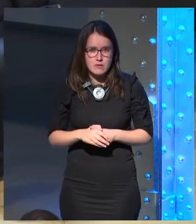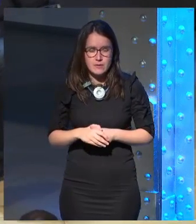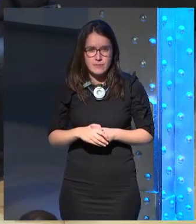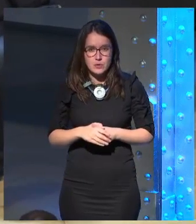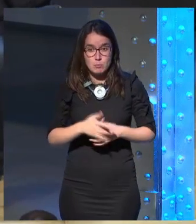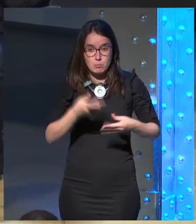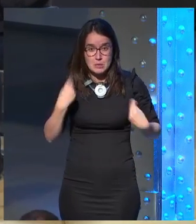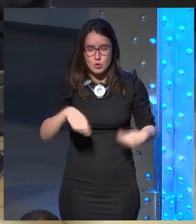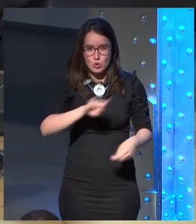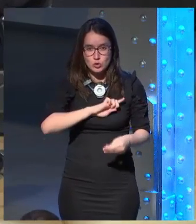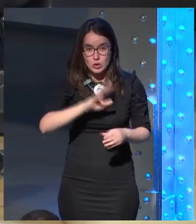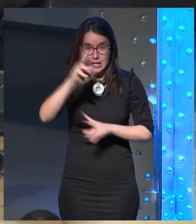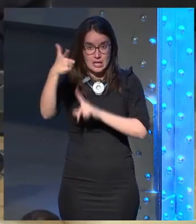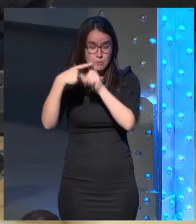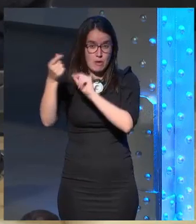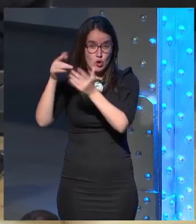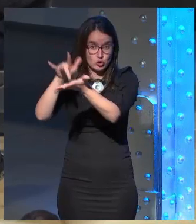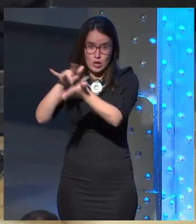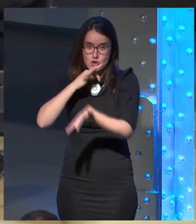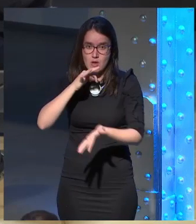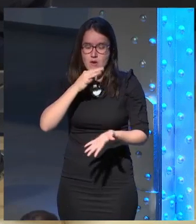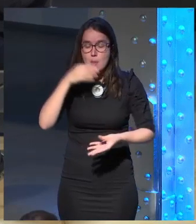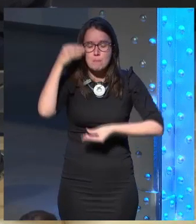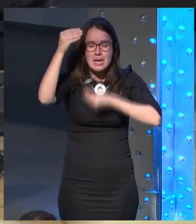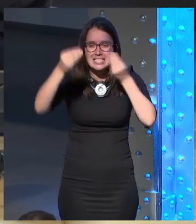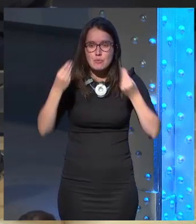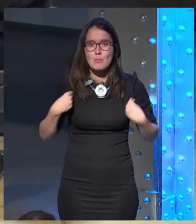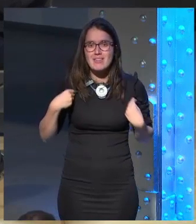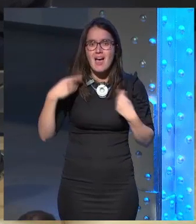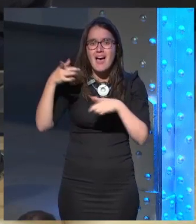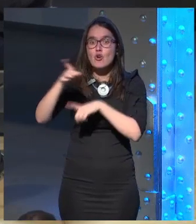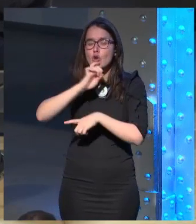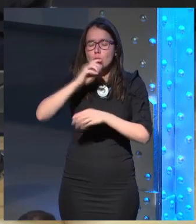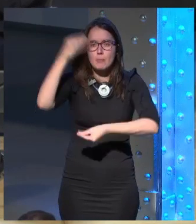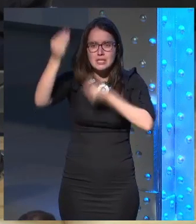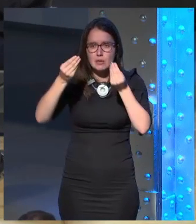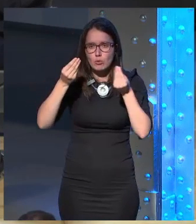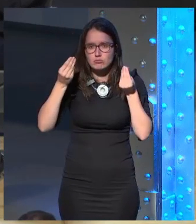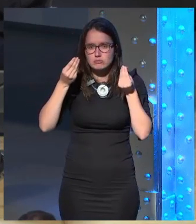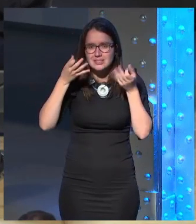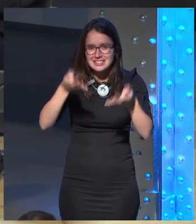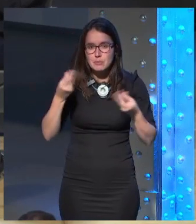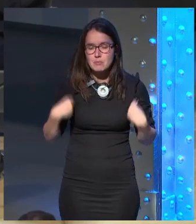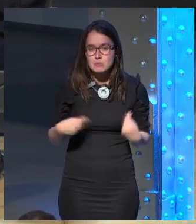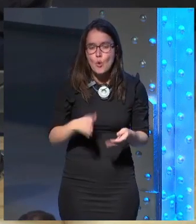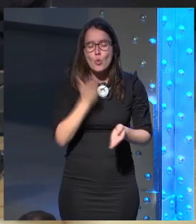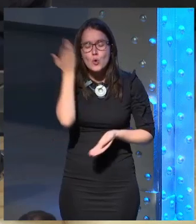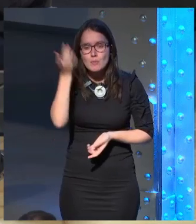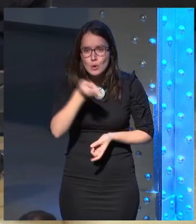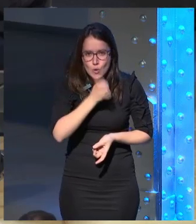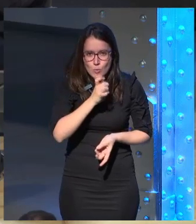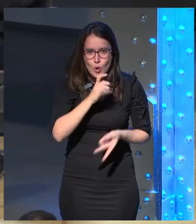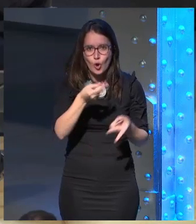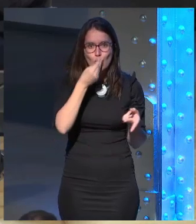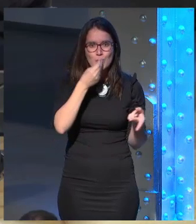como nosotros, que no hemos subido al espacio, pensamos en cómo es la vida allí, siempre pensamos en lo mismo. Cómo se duerme, cómo